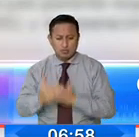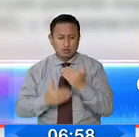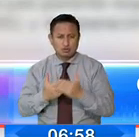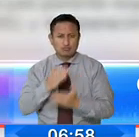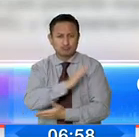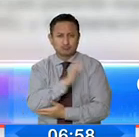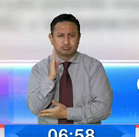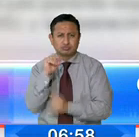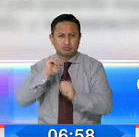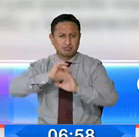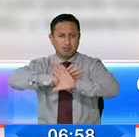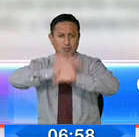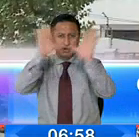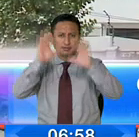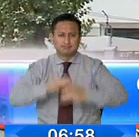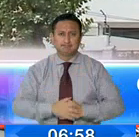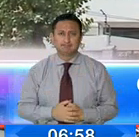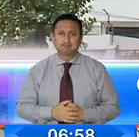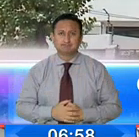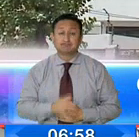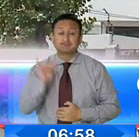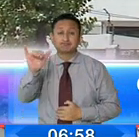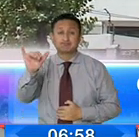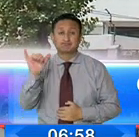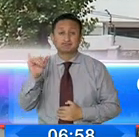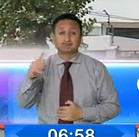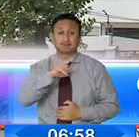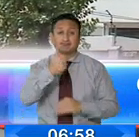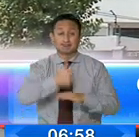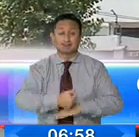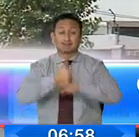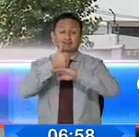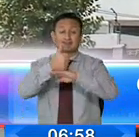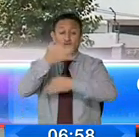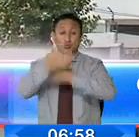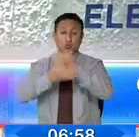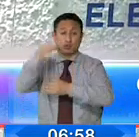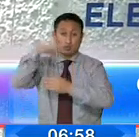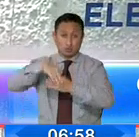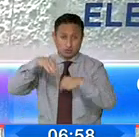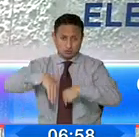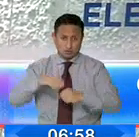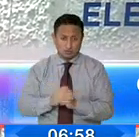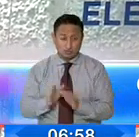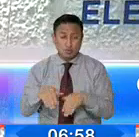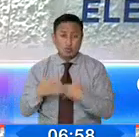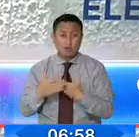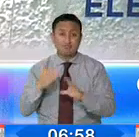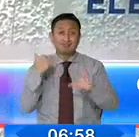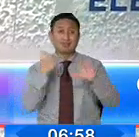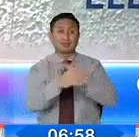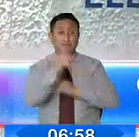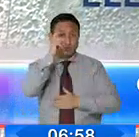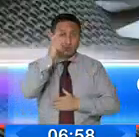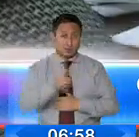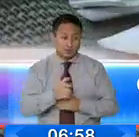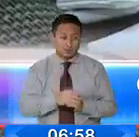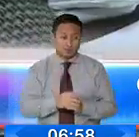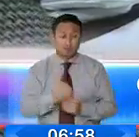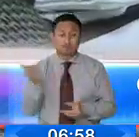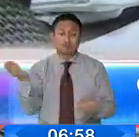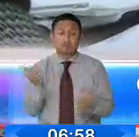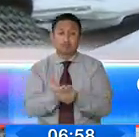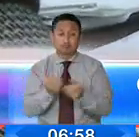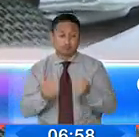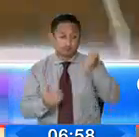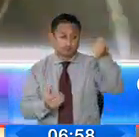imparcial y transparente. El sábado, el Tribunal Contencioso Electoral resolvió remitir a la Fiscalía un expediente